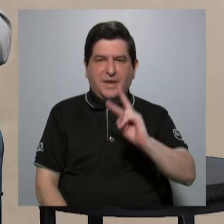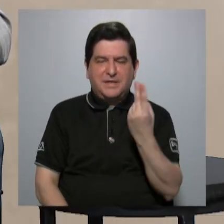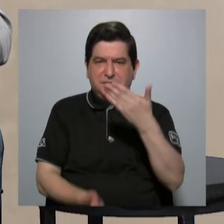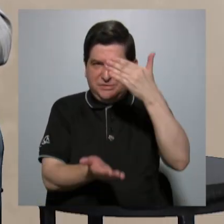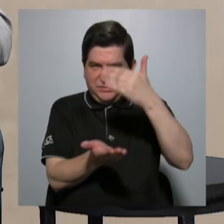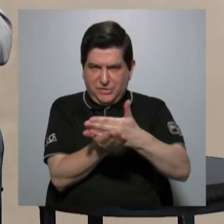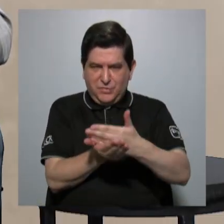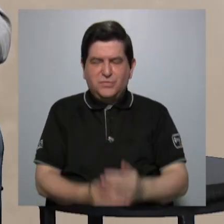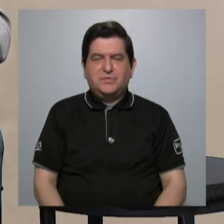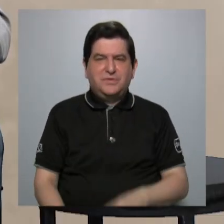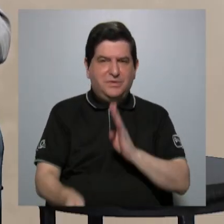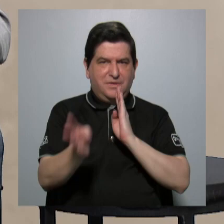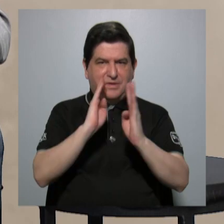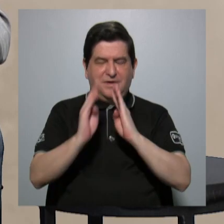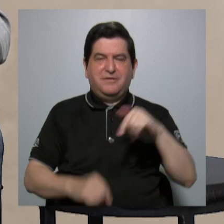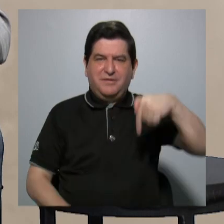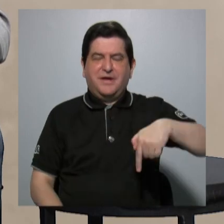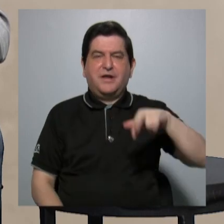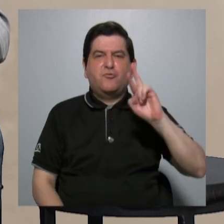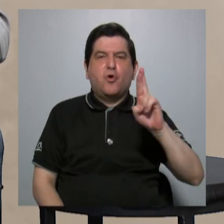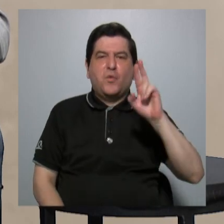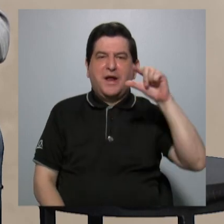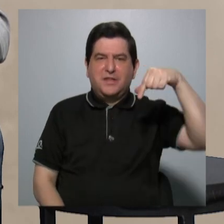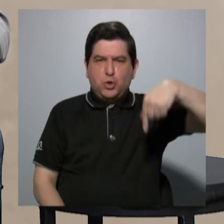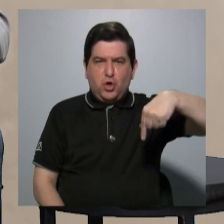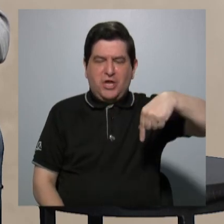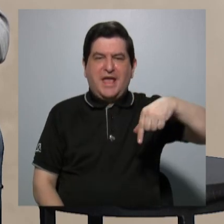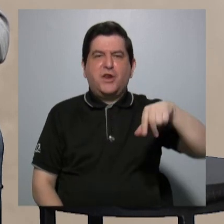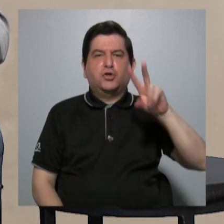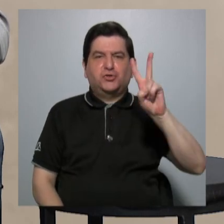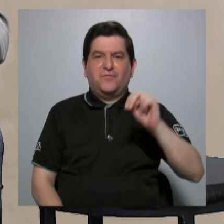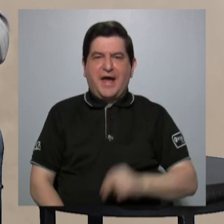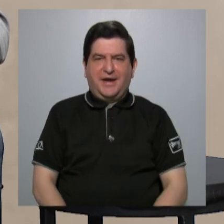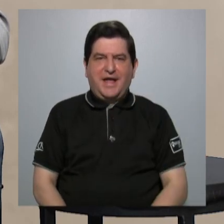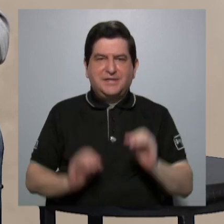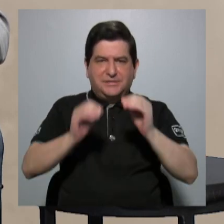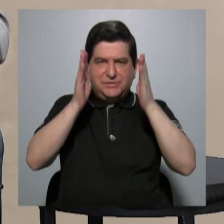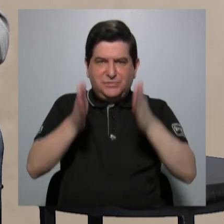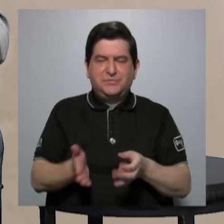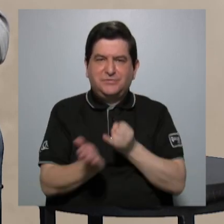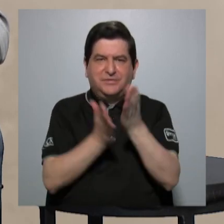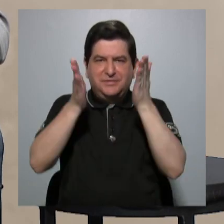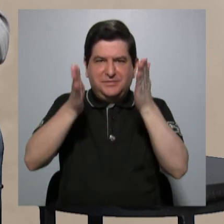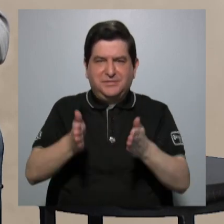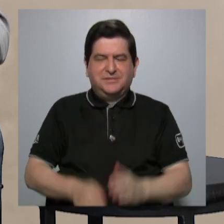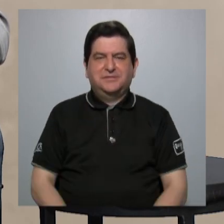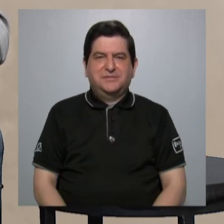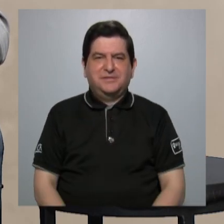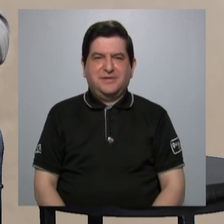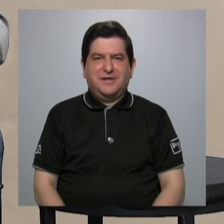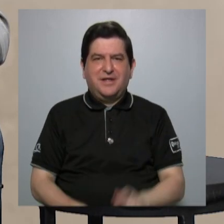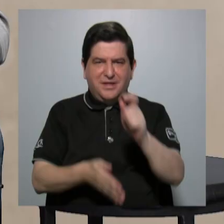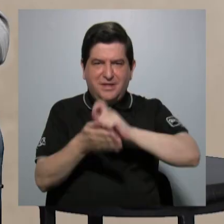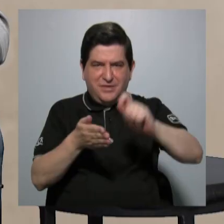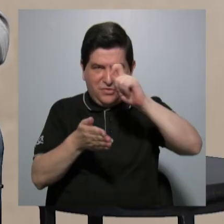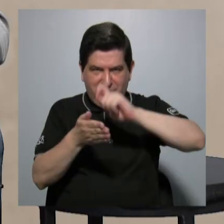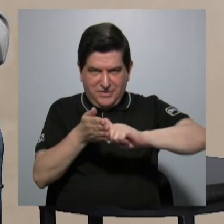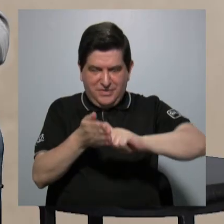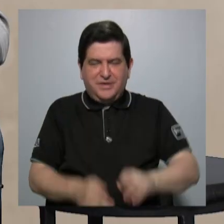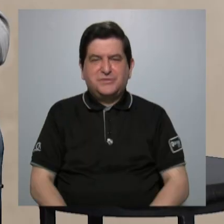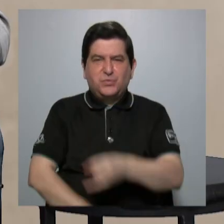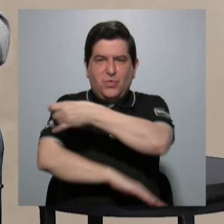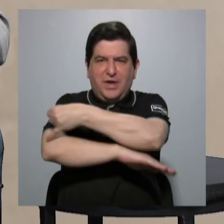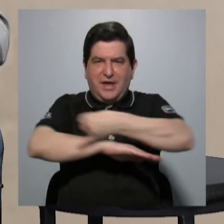una segunda pausa. Estamos conversando con Roberto Quiroz Vargas, docente e investigador de la